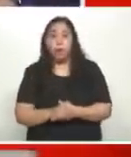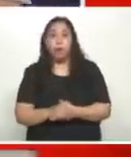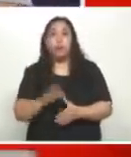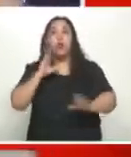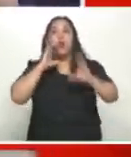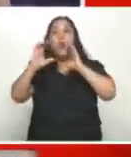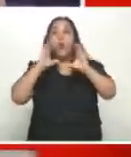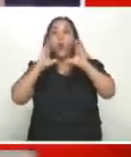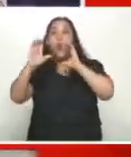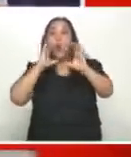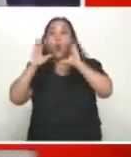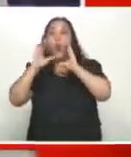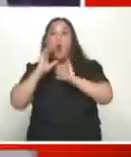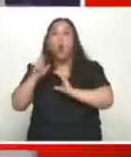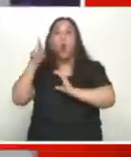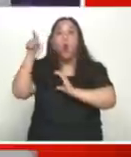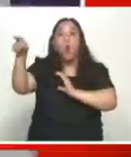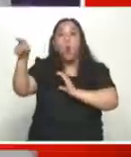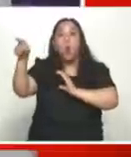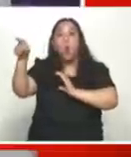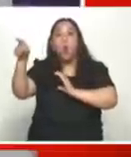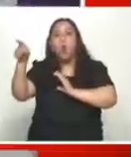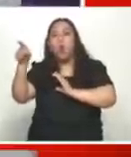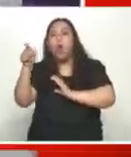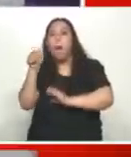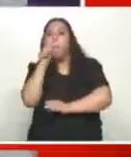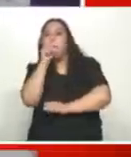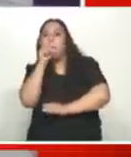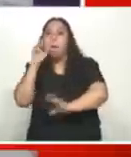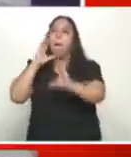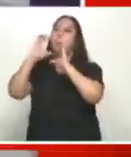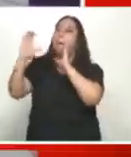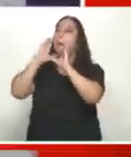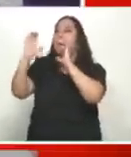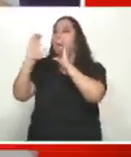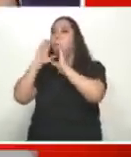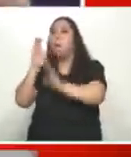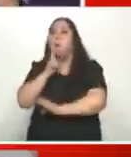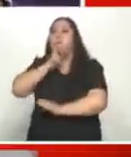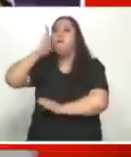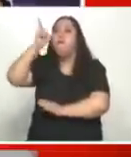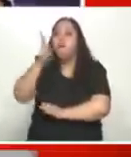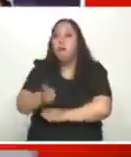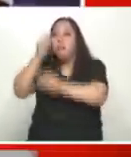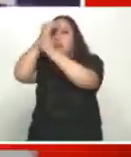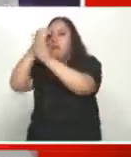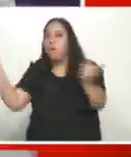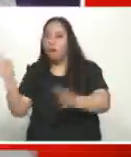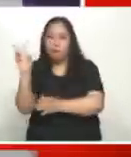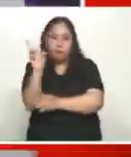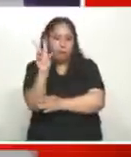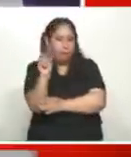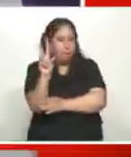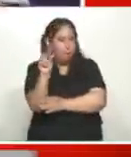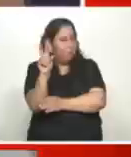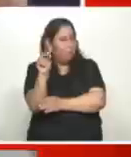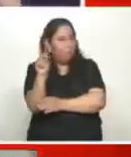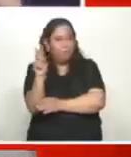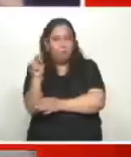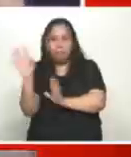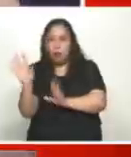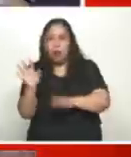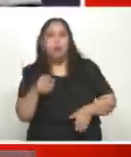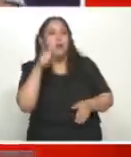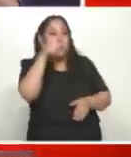corporativos, asesinan la verdad todos los días. ¿Y qué es lo único que se ha podido imponer? Es el boca a boca, porque aquí